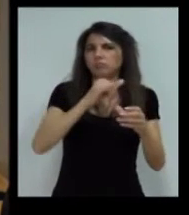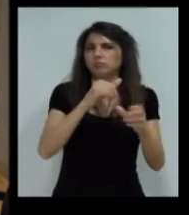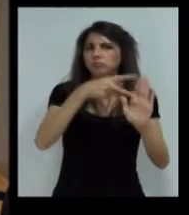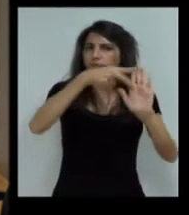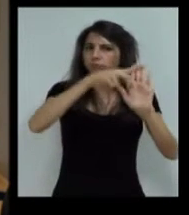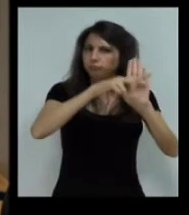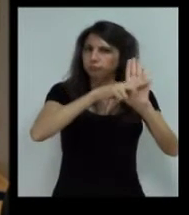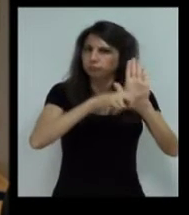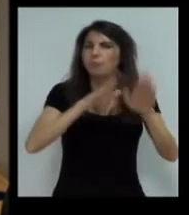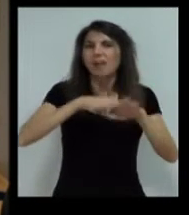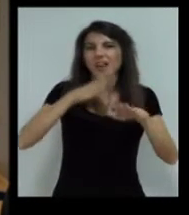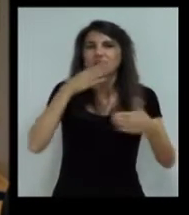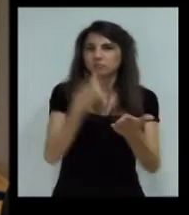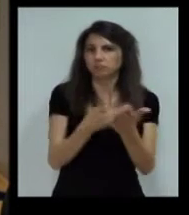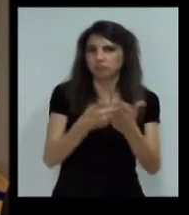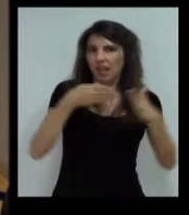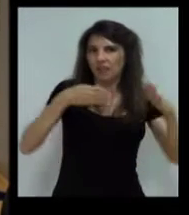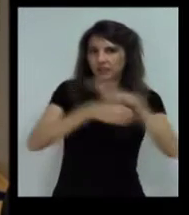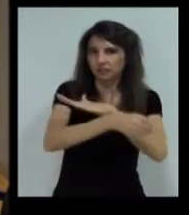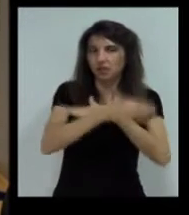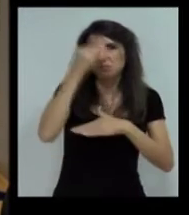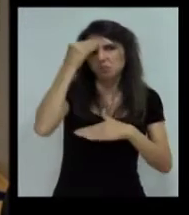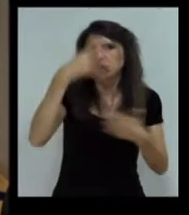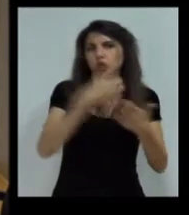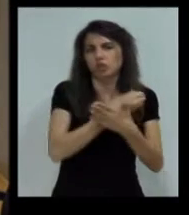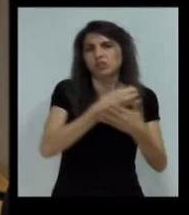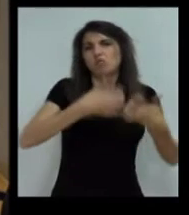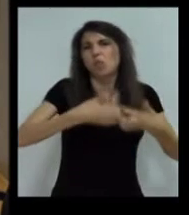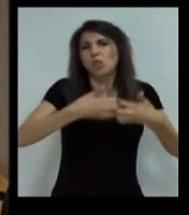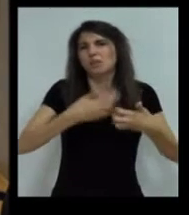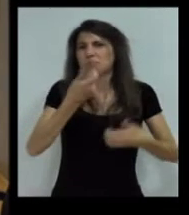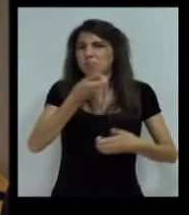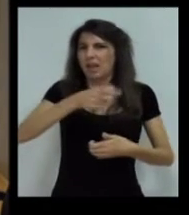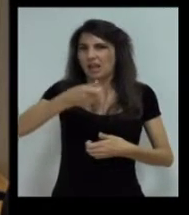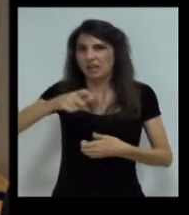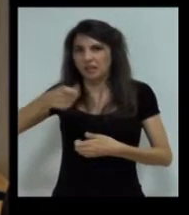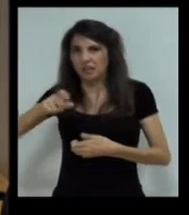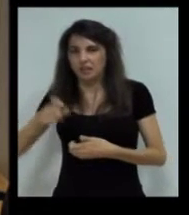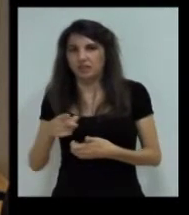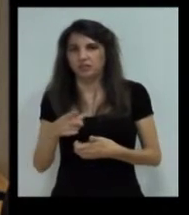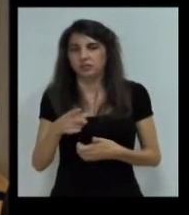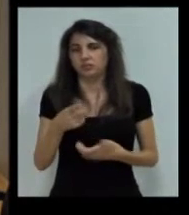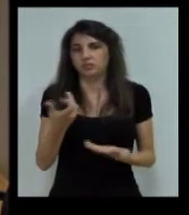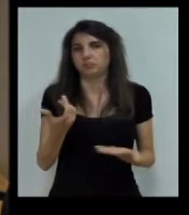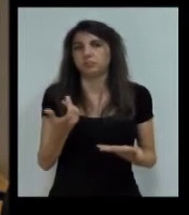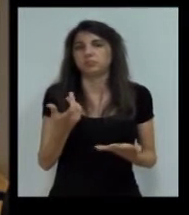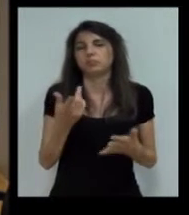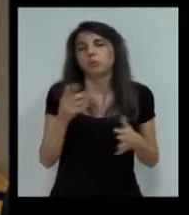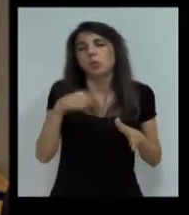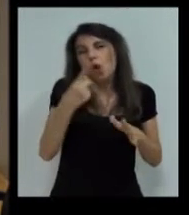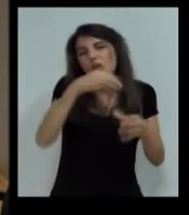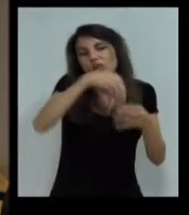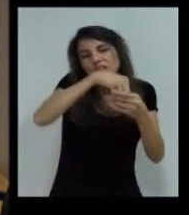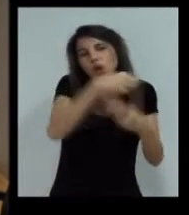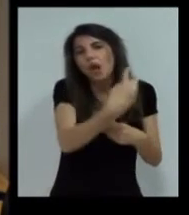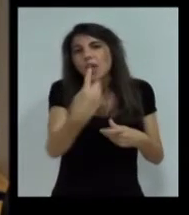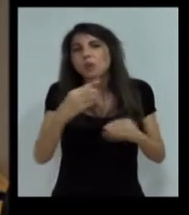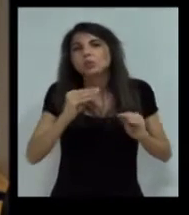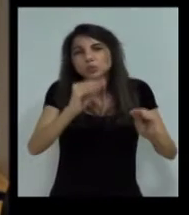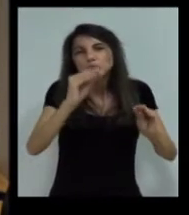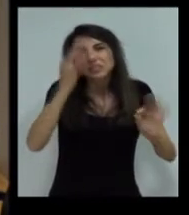que prácticamente todas funcionan de forma muy similar, ¿no? con su especificación técnica precisa. Pero dicho